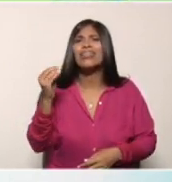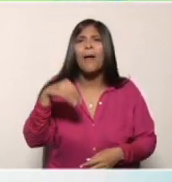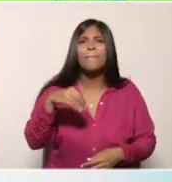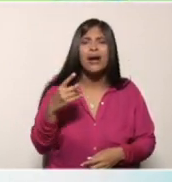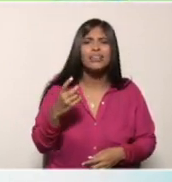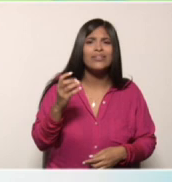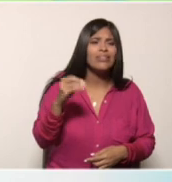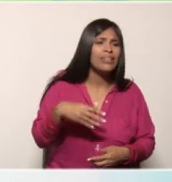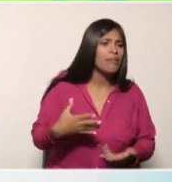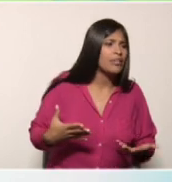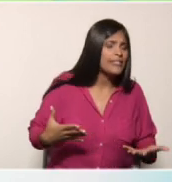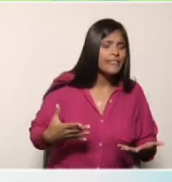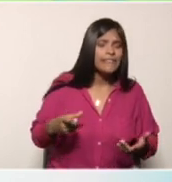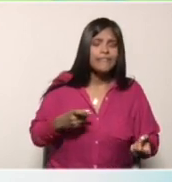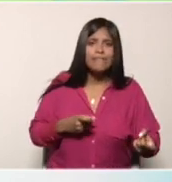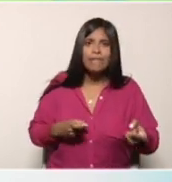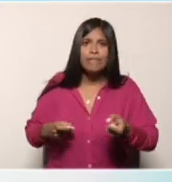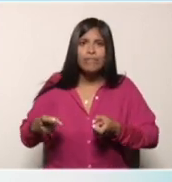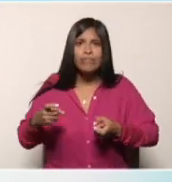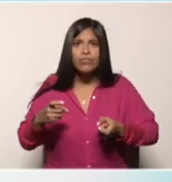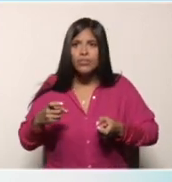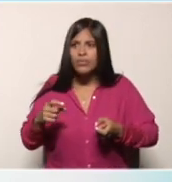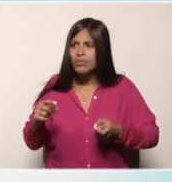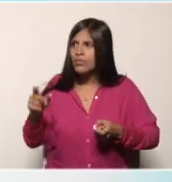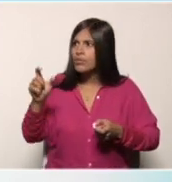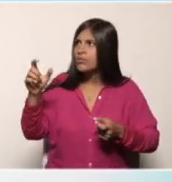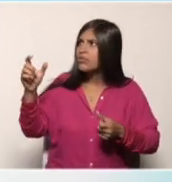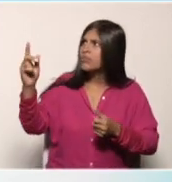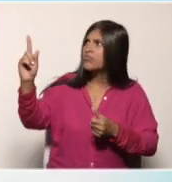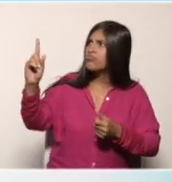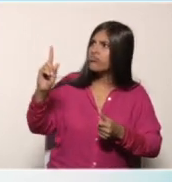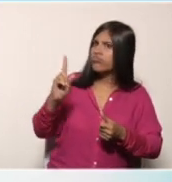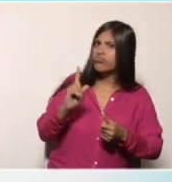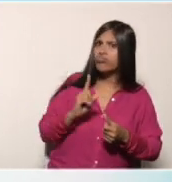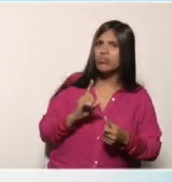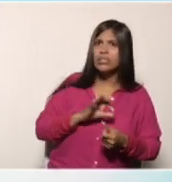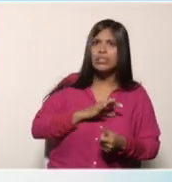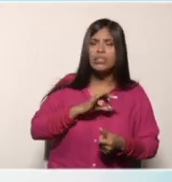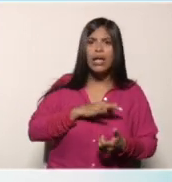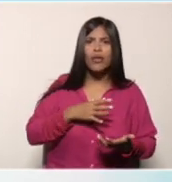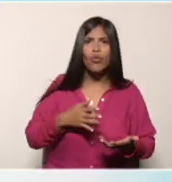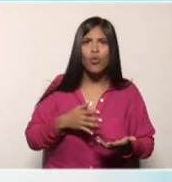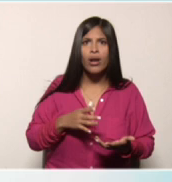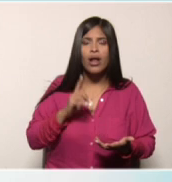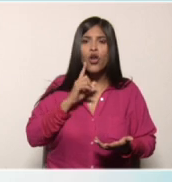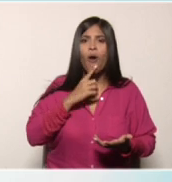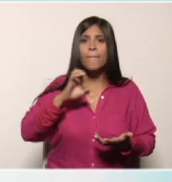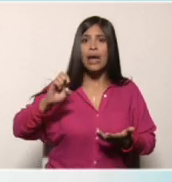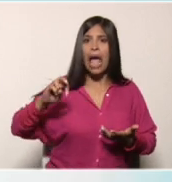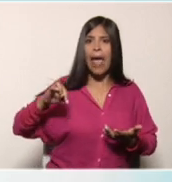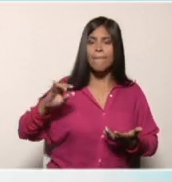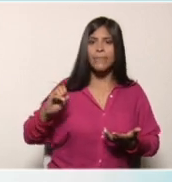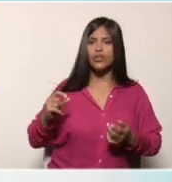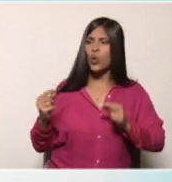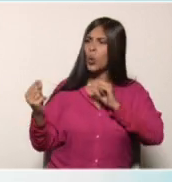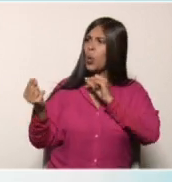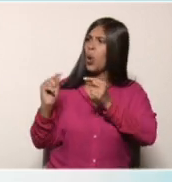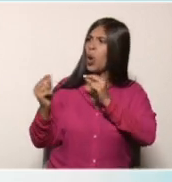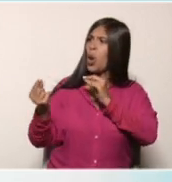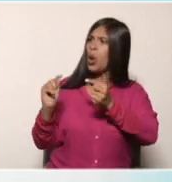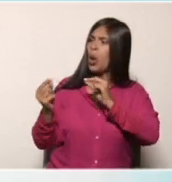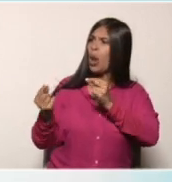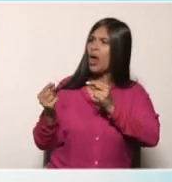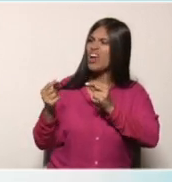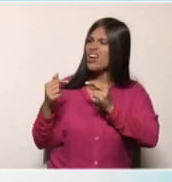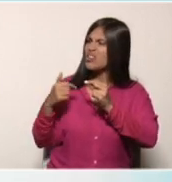anhelaban. Al emprender la búsqueda, se encontraron un señor llamado Emisor. Conversaron con él y le contaron